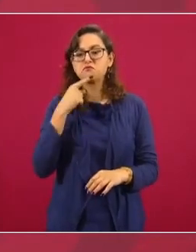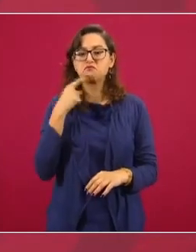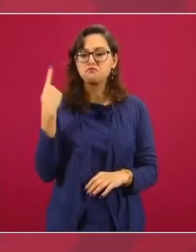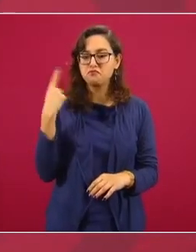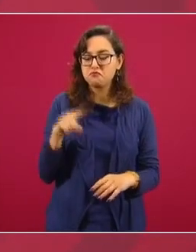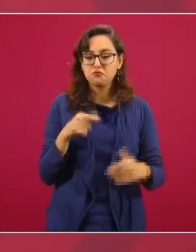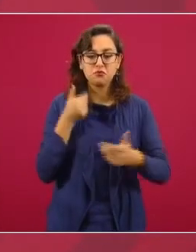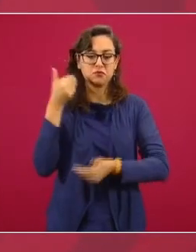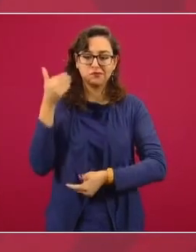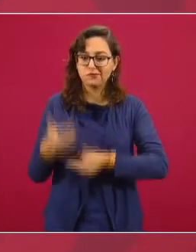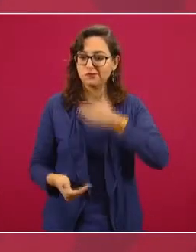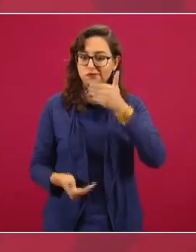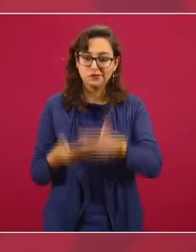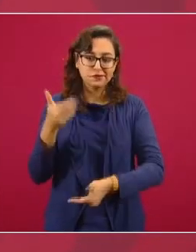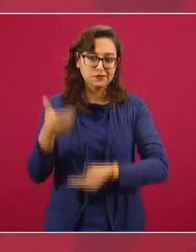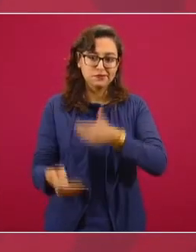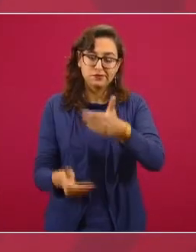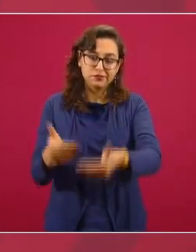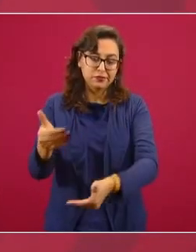acudir a